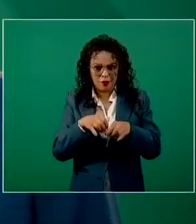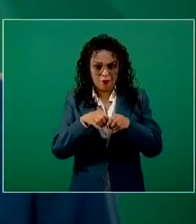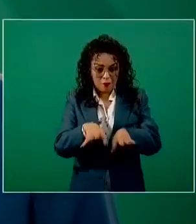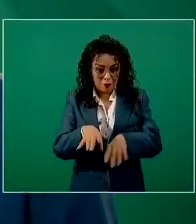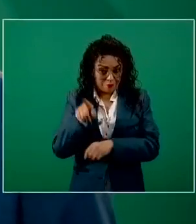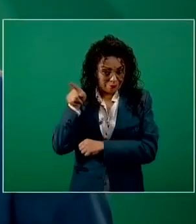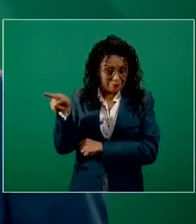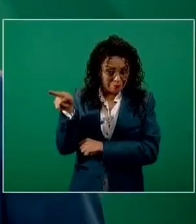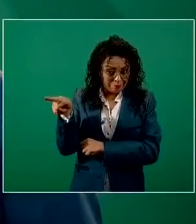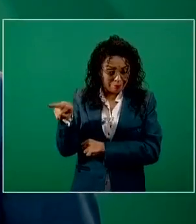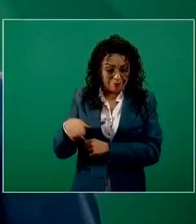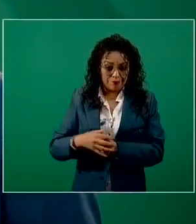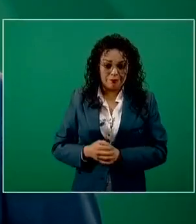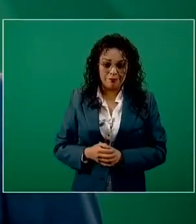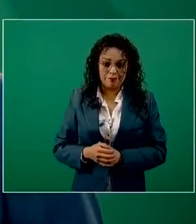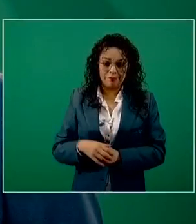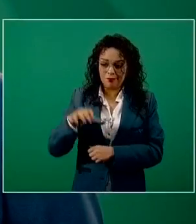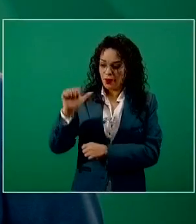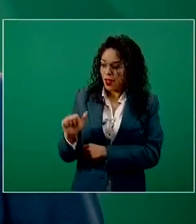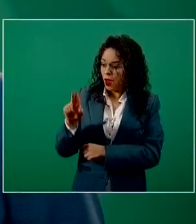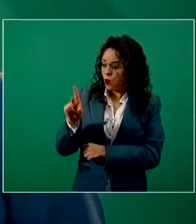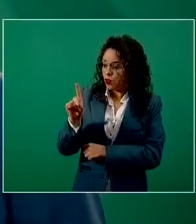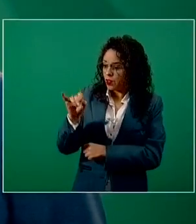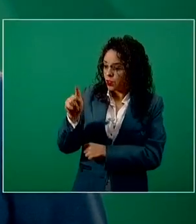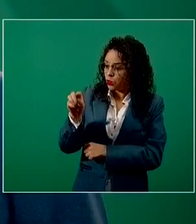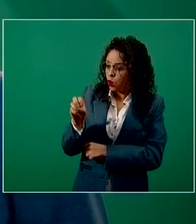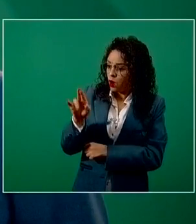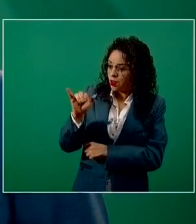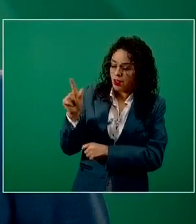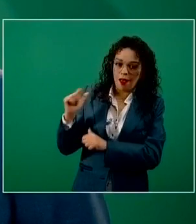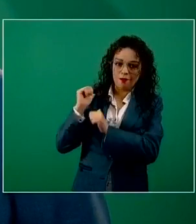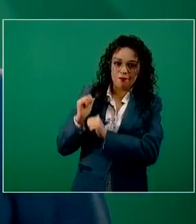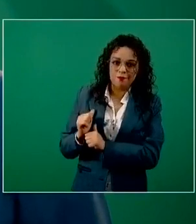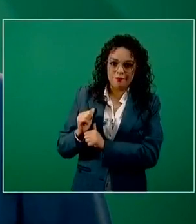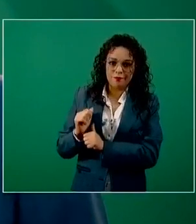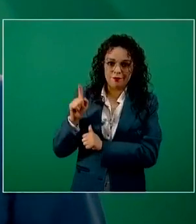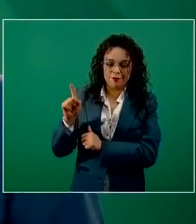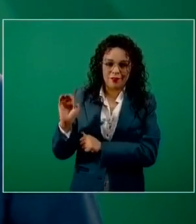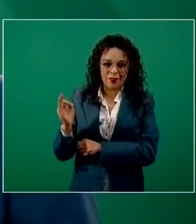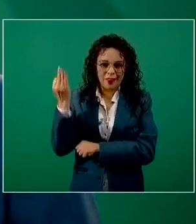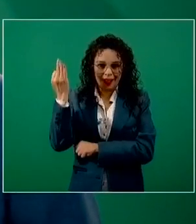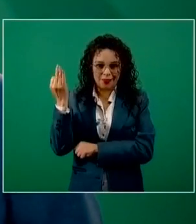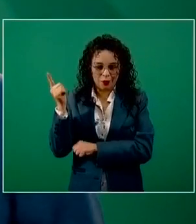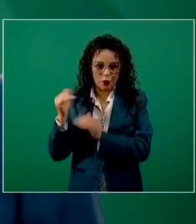de la Auditoría Superior de la Federación, porque